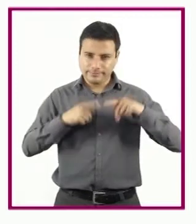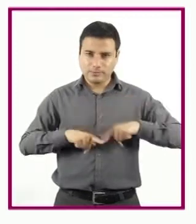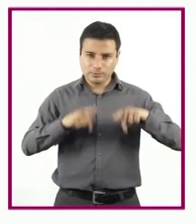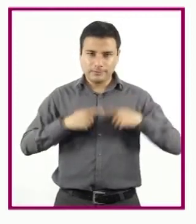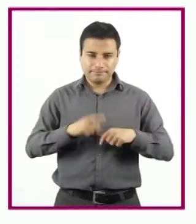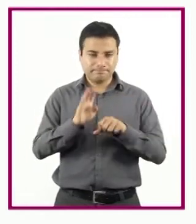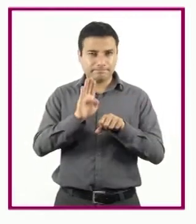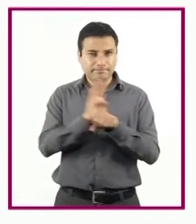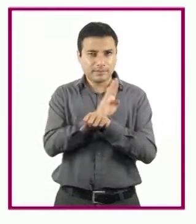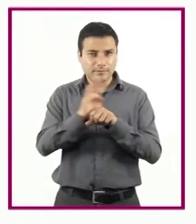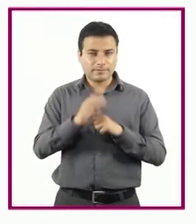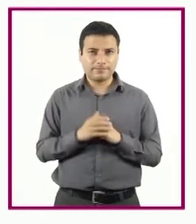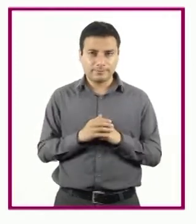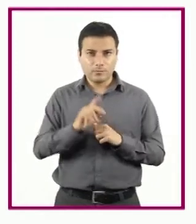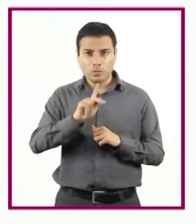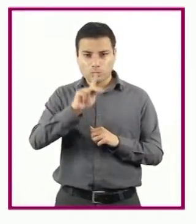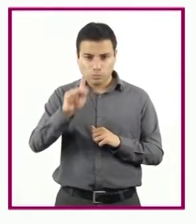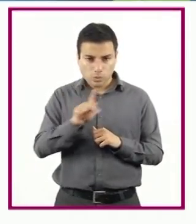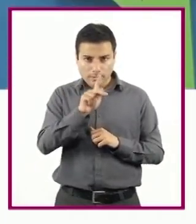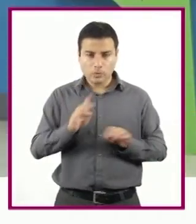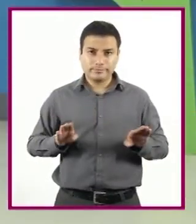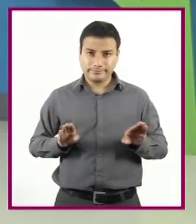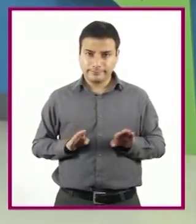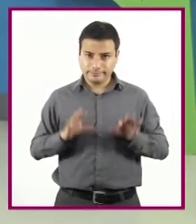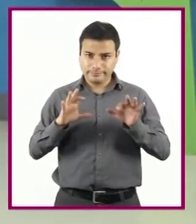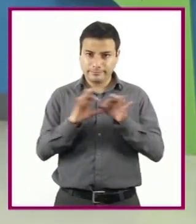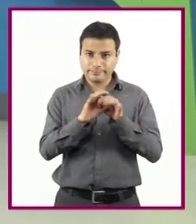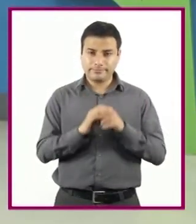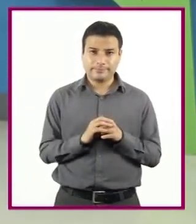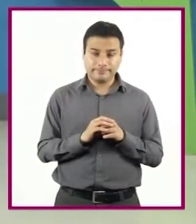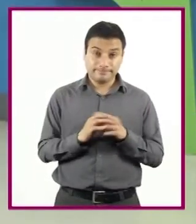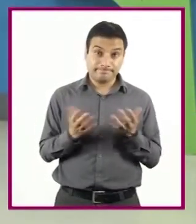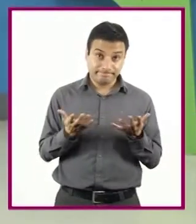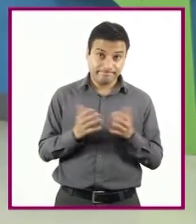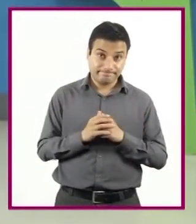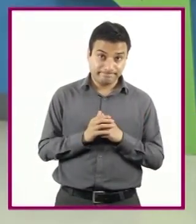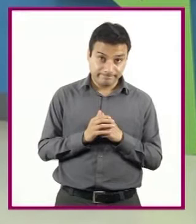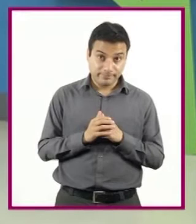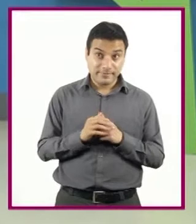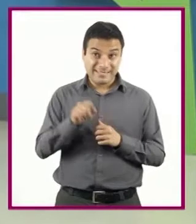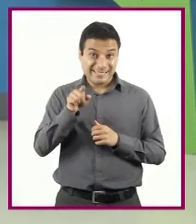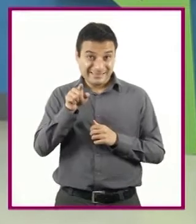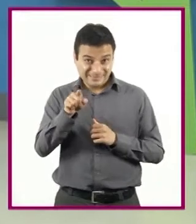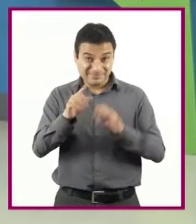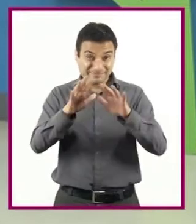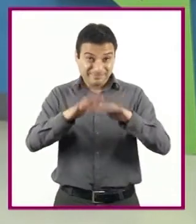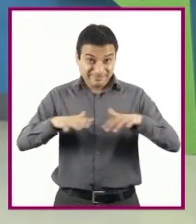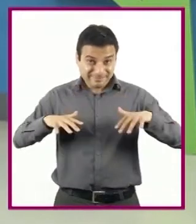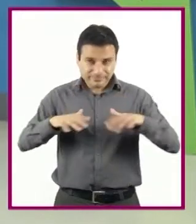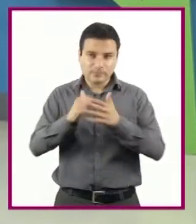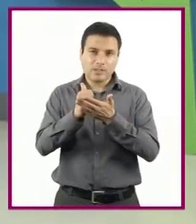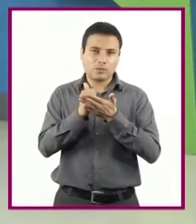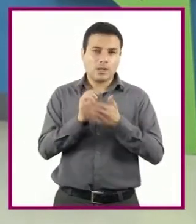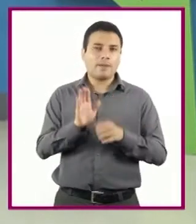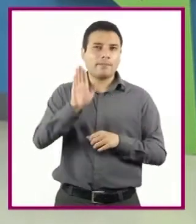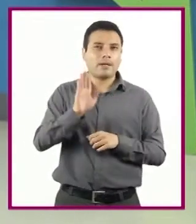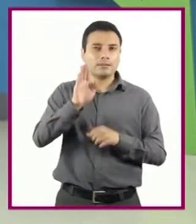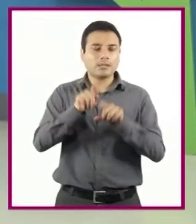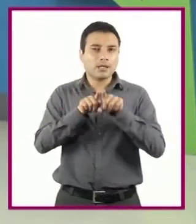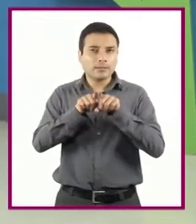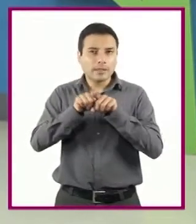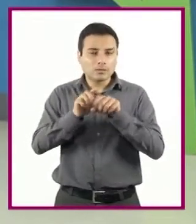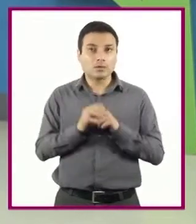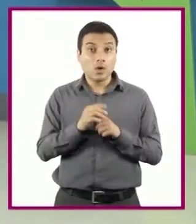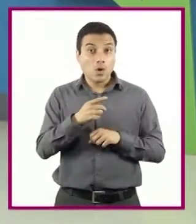acomodadas a las circunstancias de cada pueblo. Ellos, entonces, nos tratarán como a sus hermanos. Desterrarán la